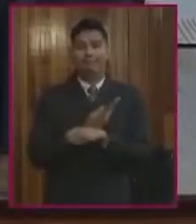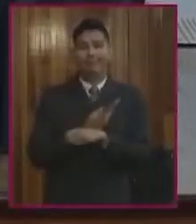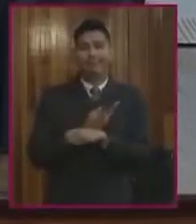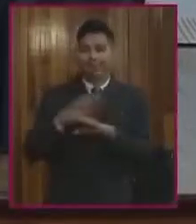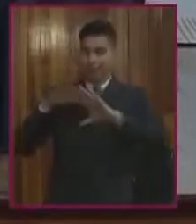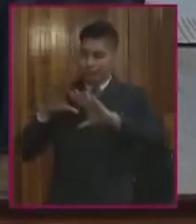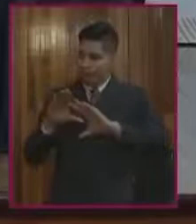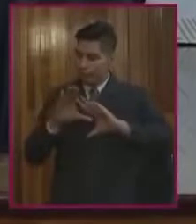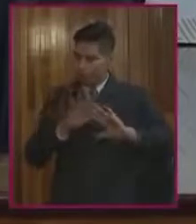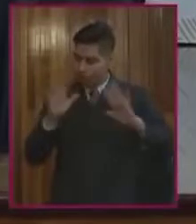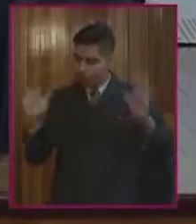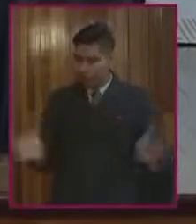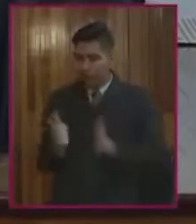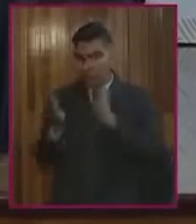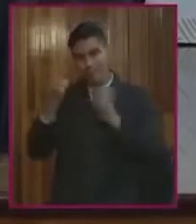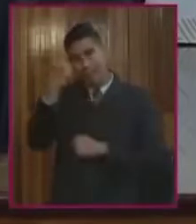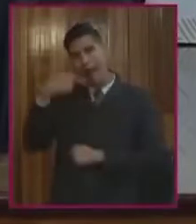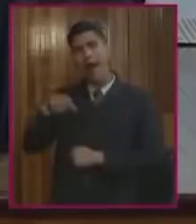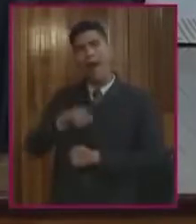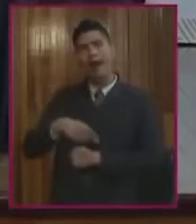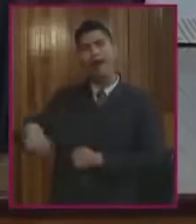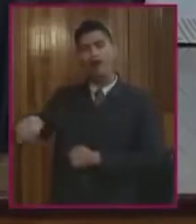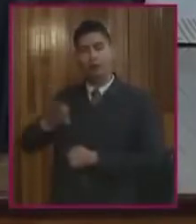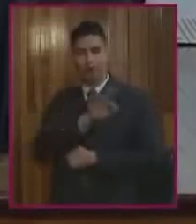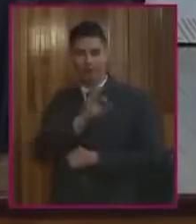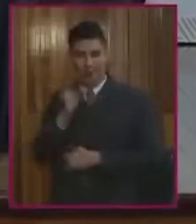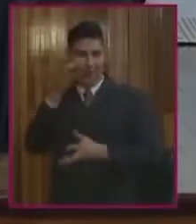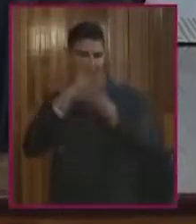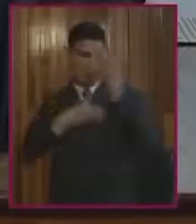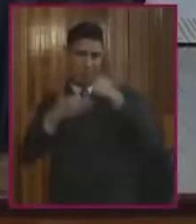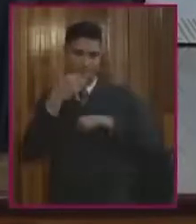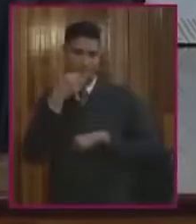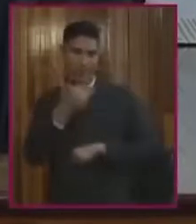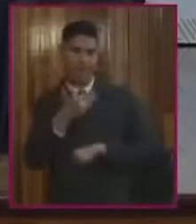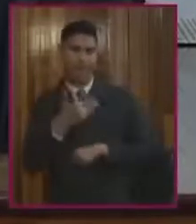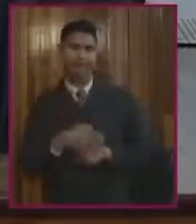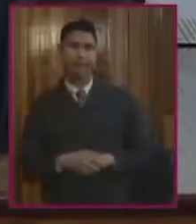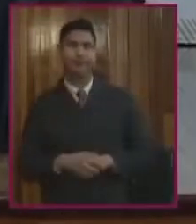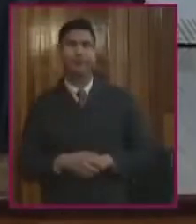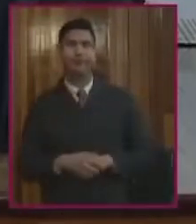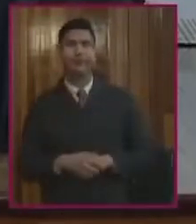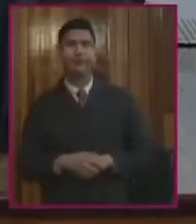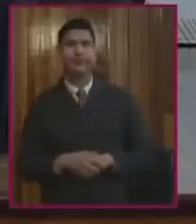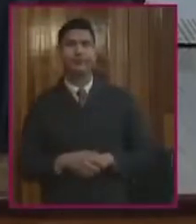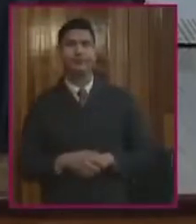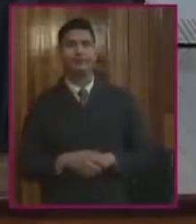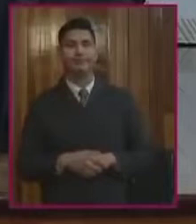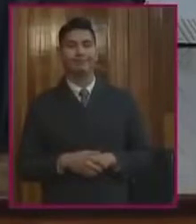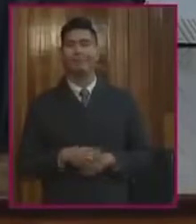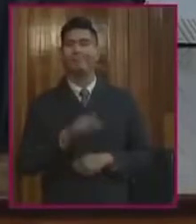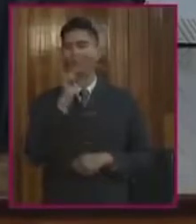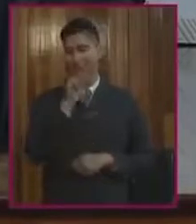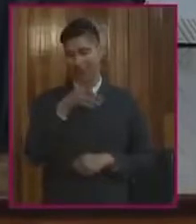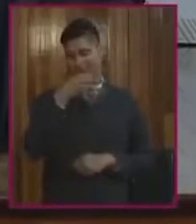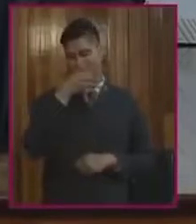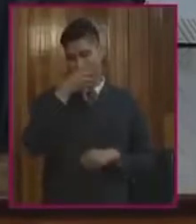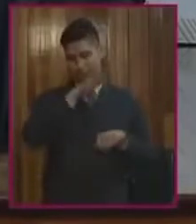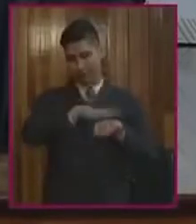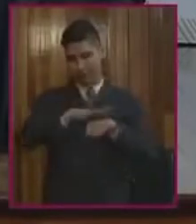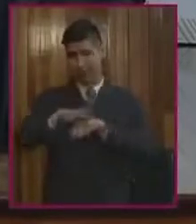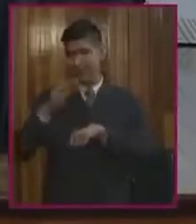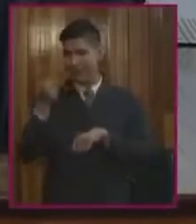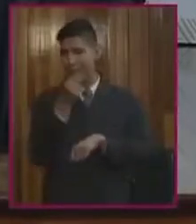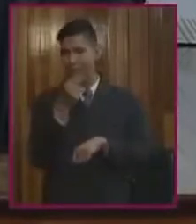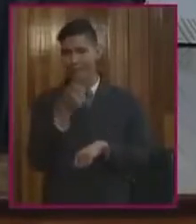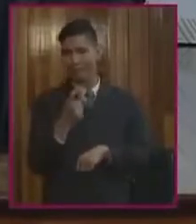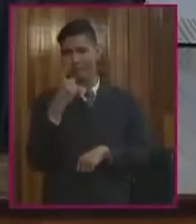aprendizajes y propicie las condiciones óptimas para que suceda. Hay que hacer una reflexión de nuestra práctica